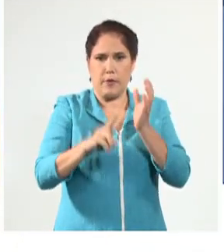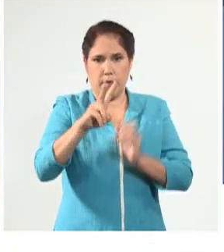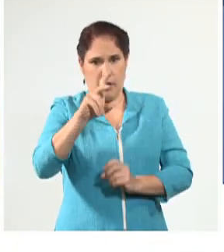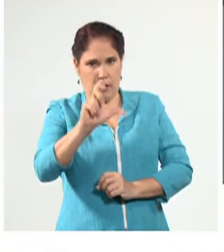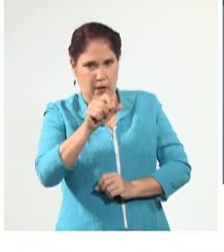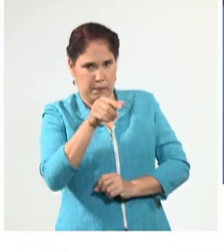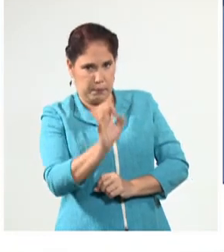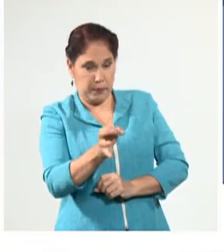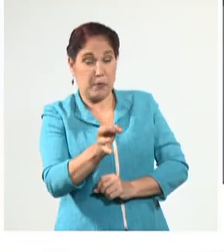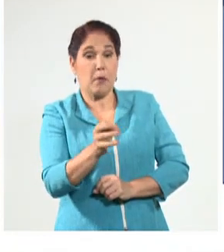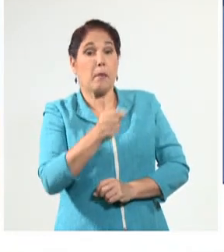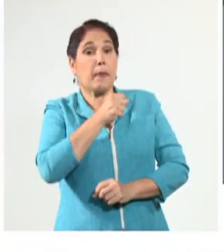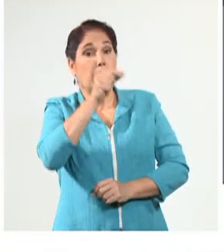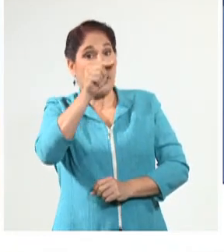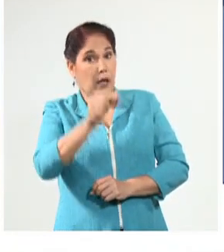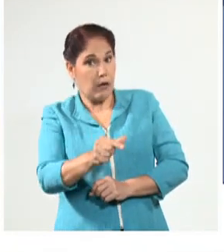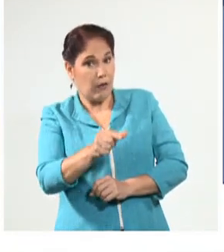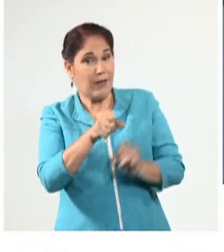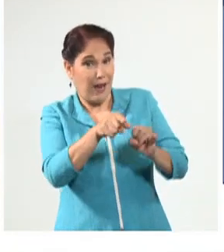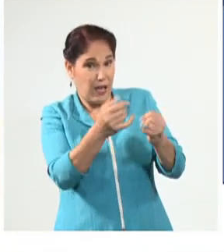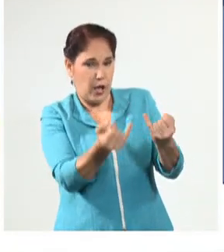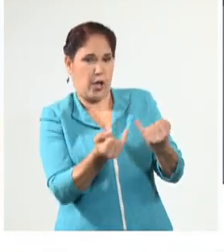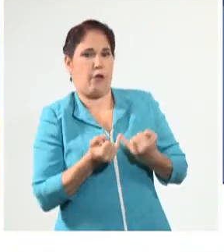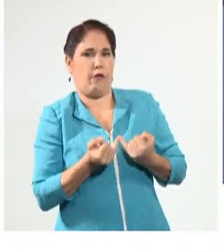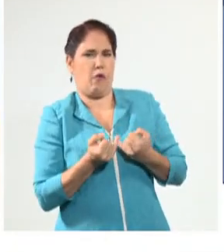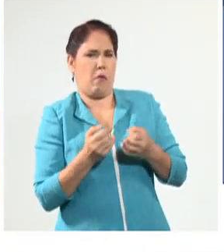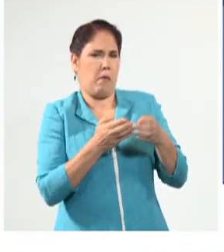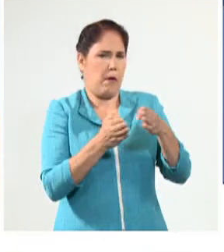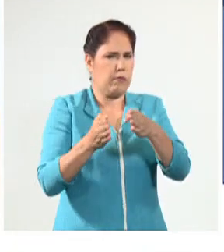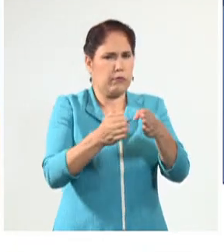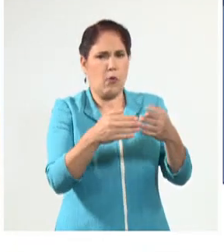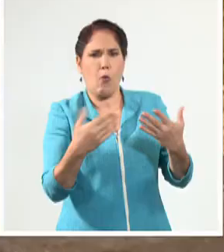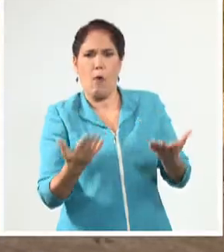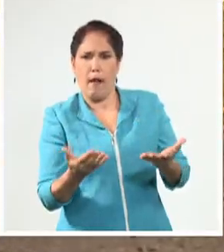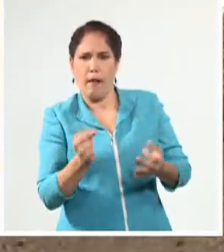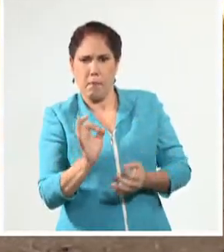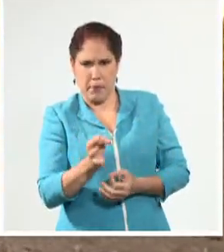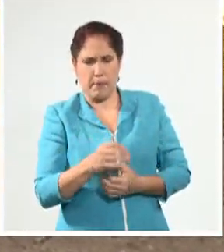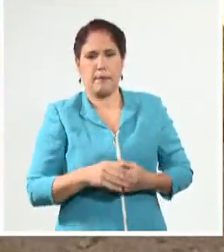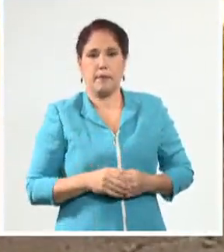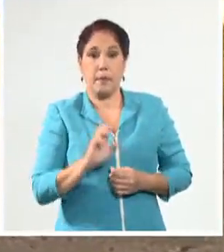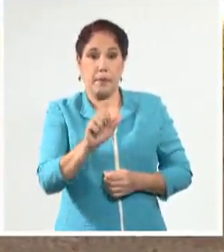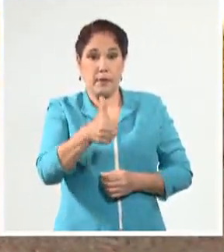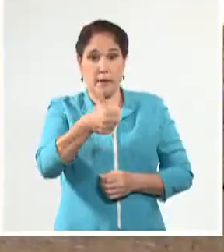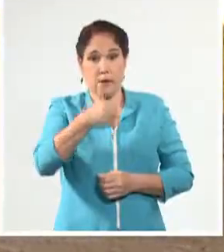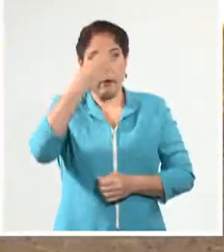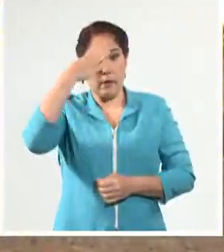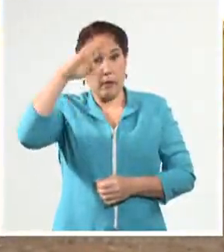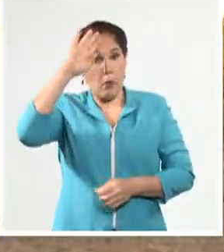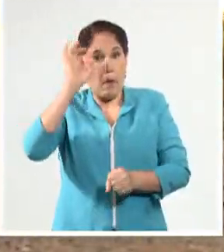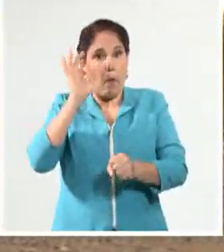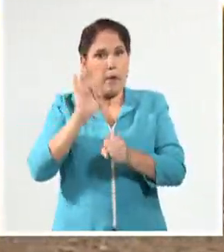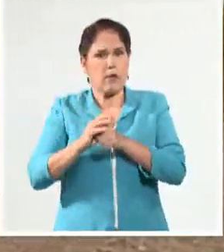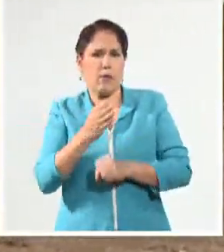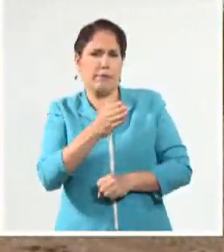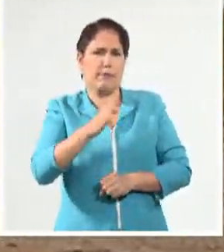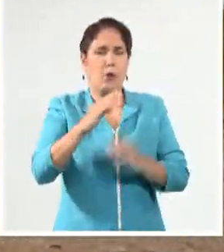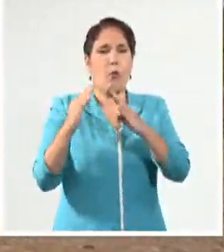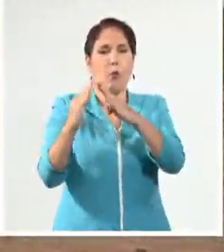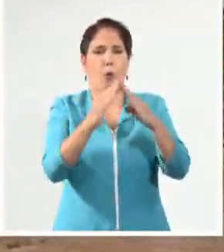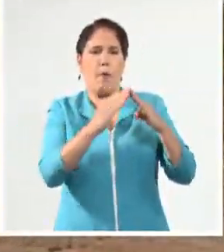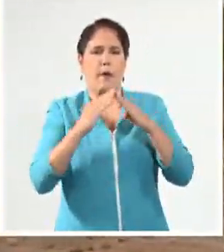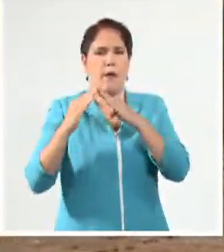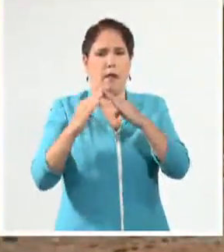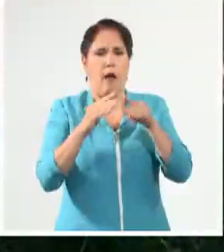el periodista héctor martínez tiene la actualización de su recorrido el presidente cubano inició su recorrido en la comunidad guaje